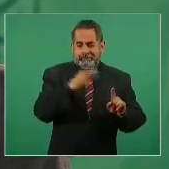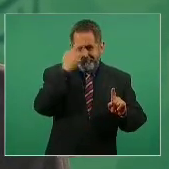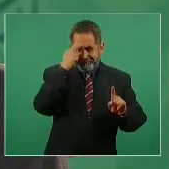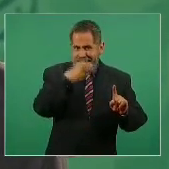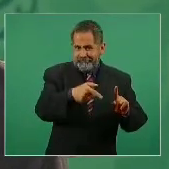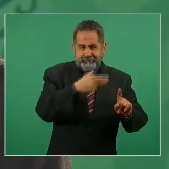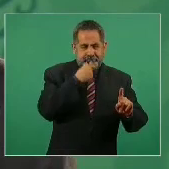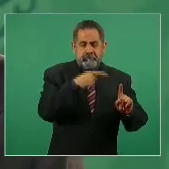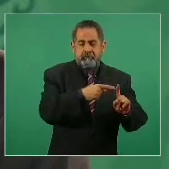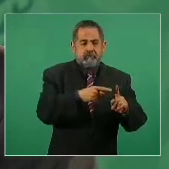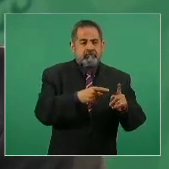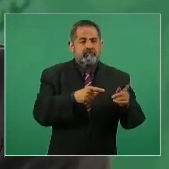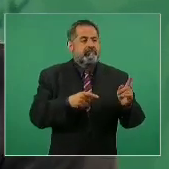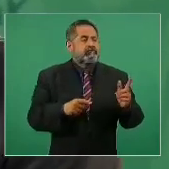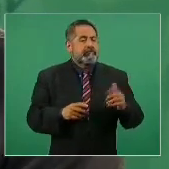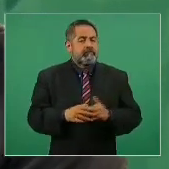se había